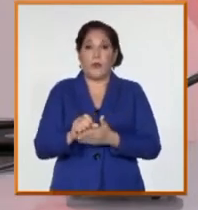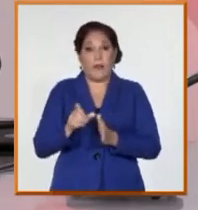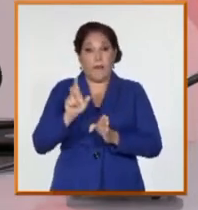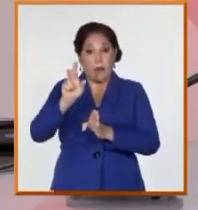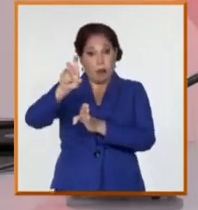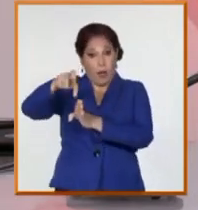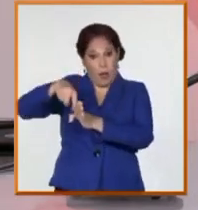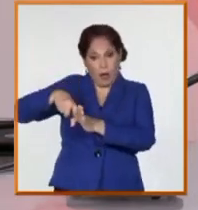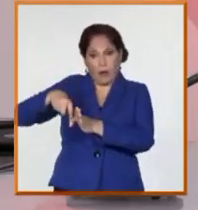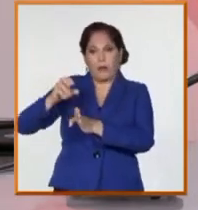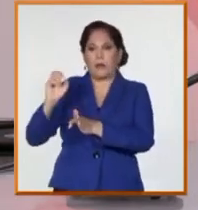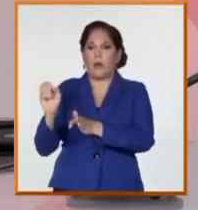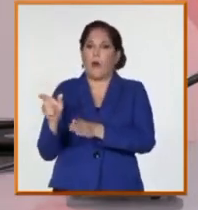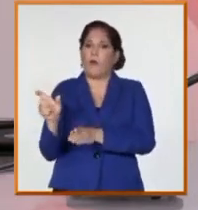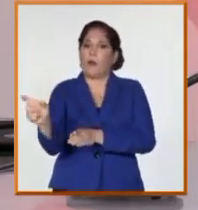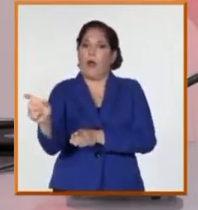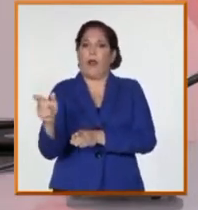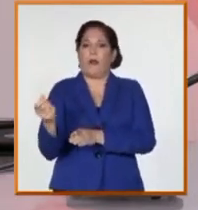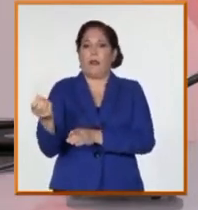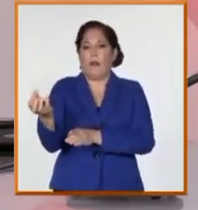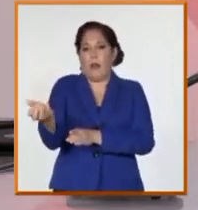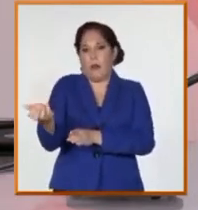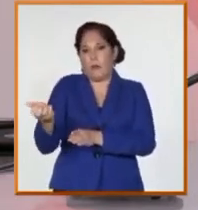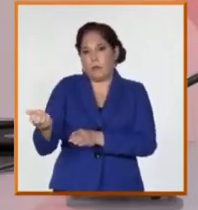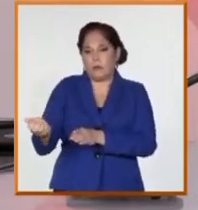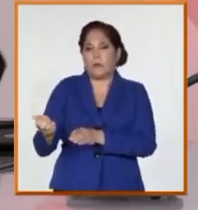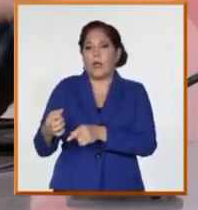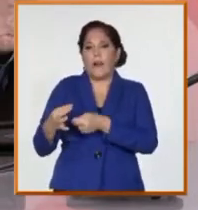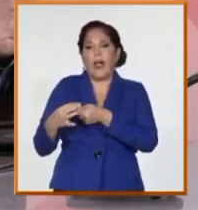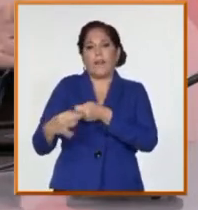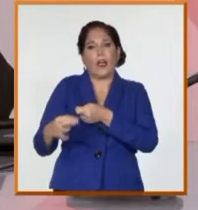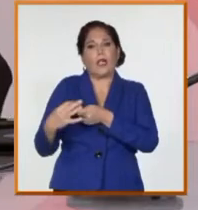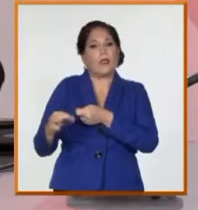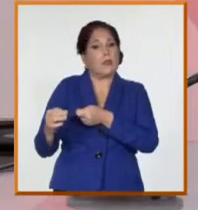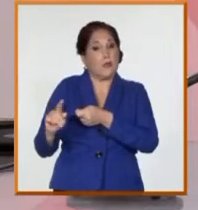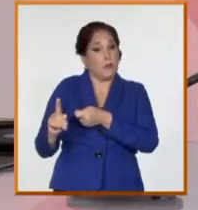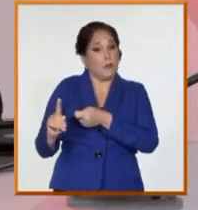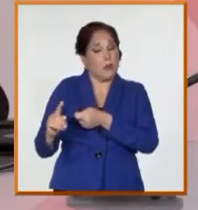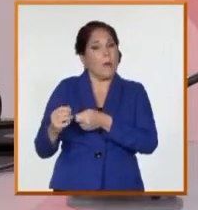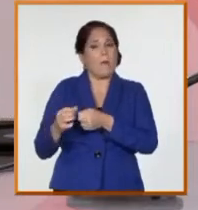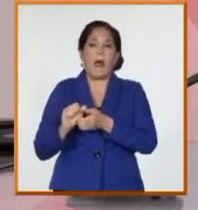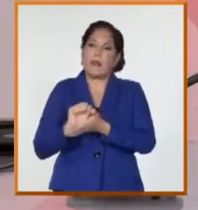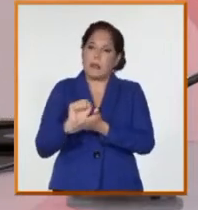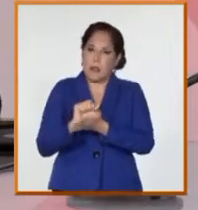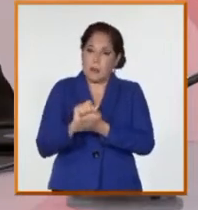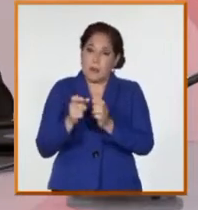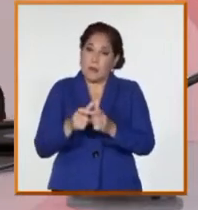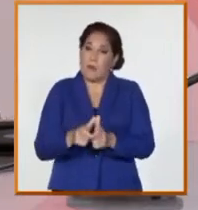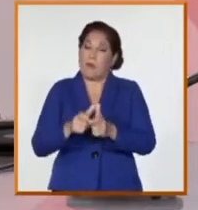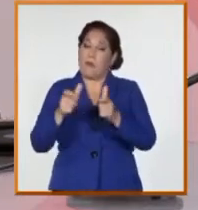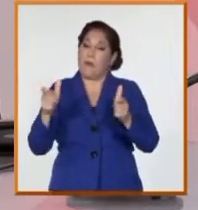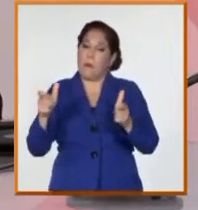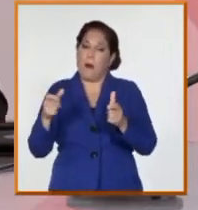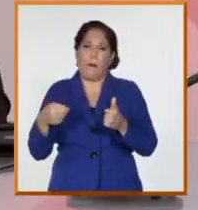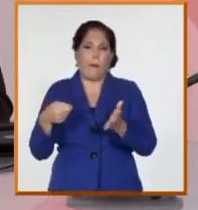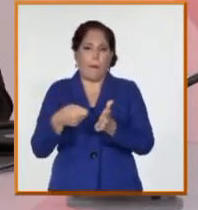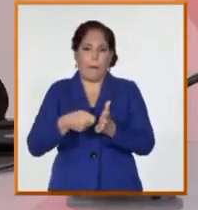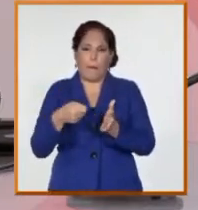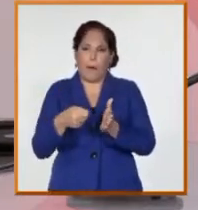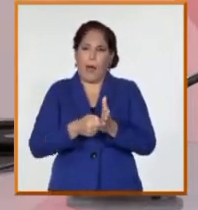los sectores para que se pueda realizar lo que hace falta No es que haya más efectivo sino que haya más servicios que permitan utilizar ese